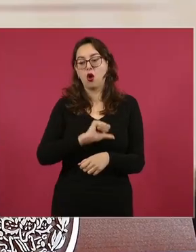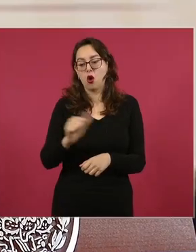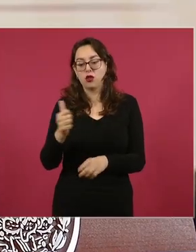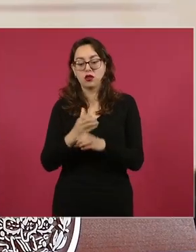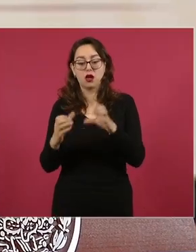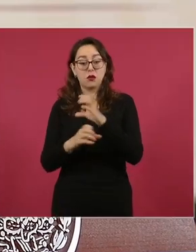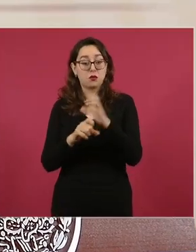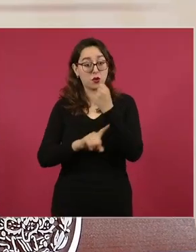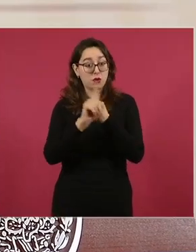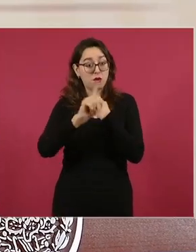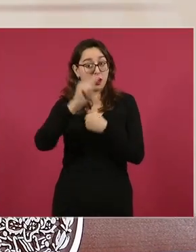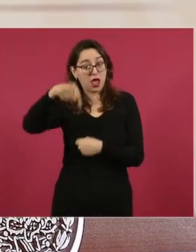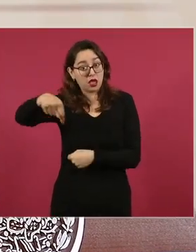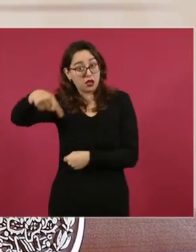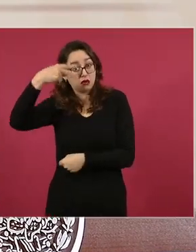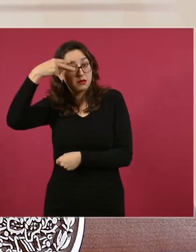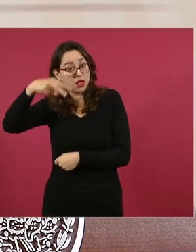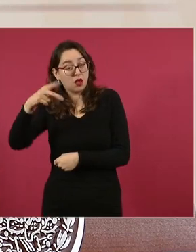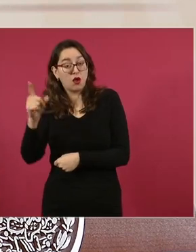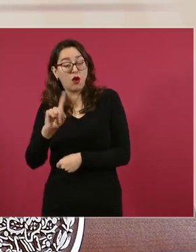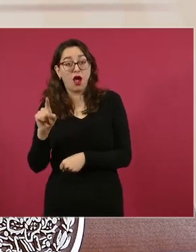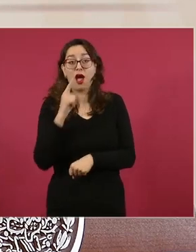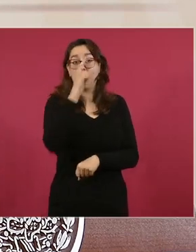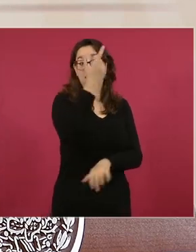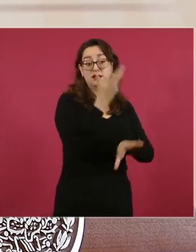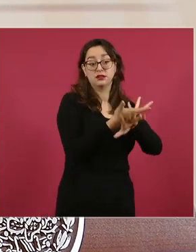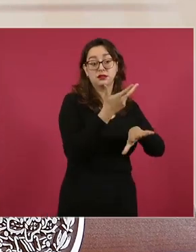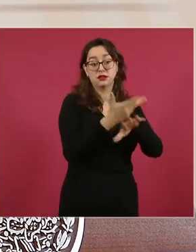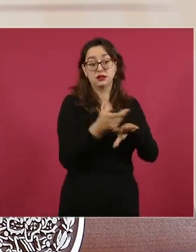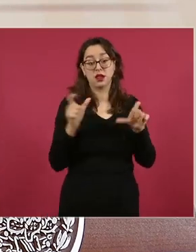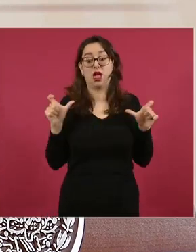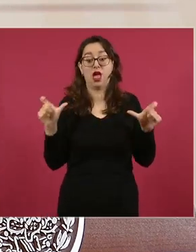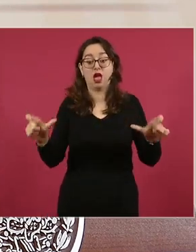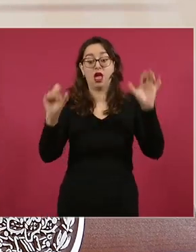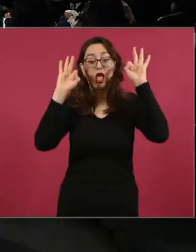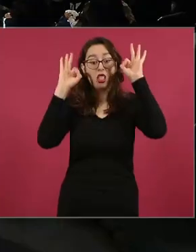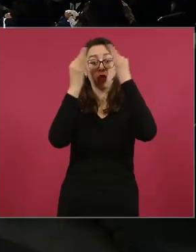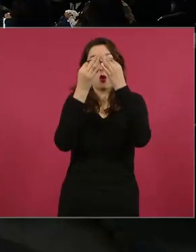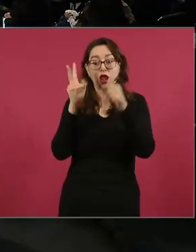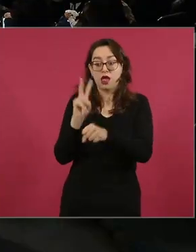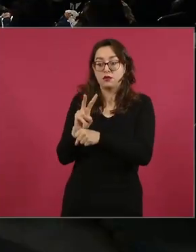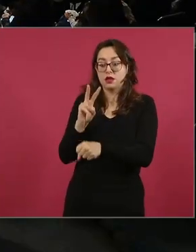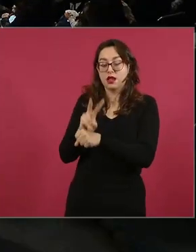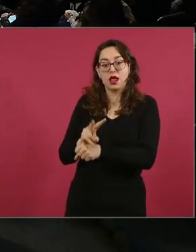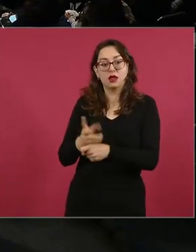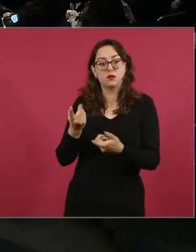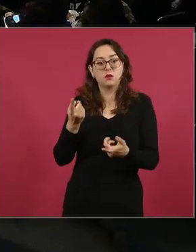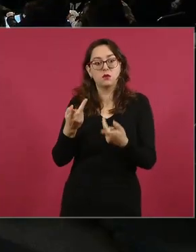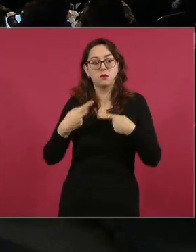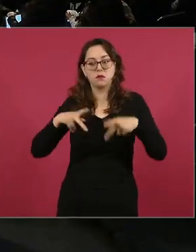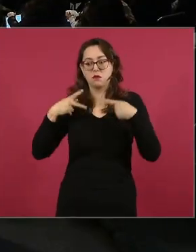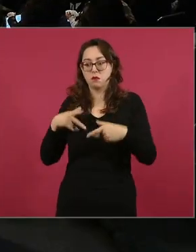suficiente para el control de aduanas, de cruces fronterizos.